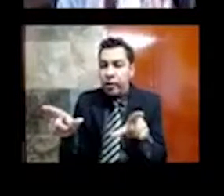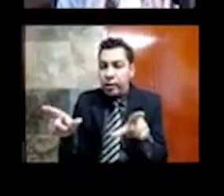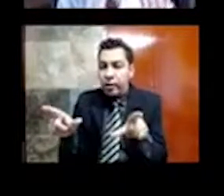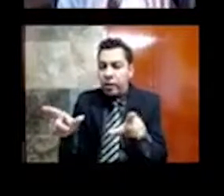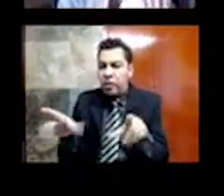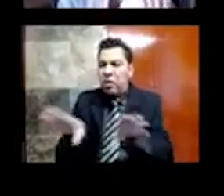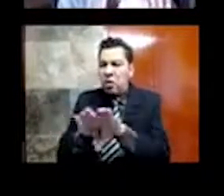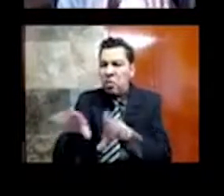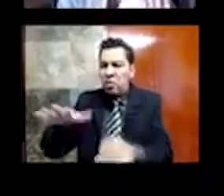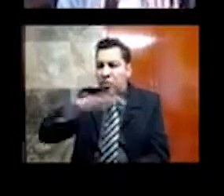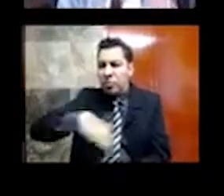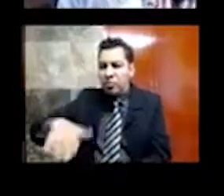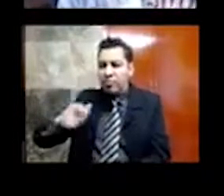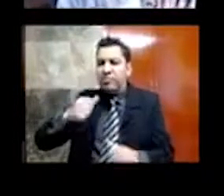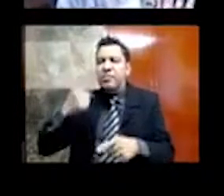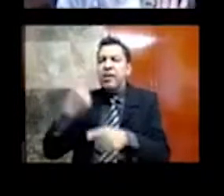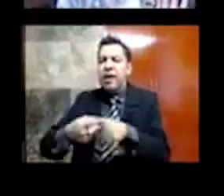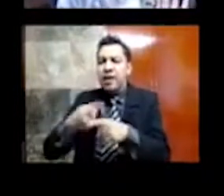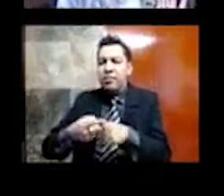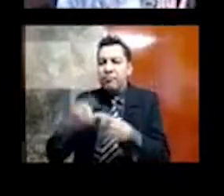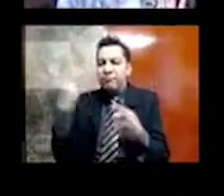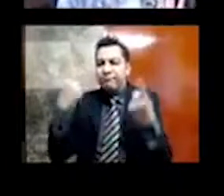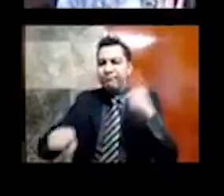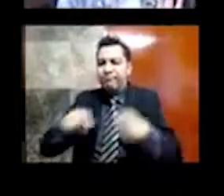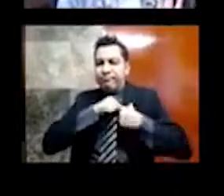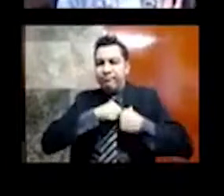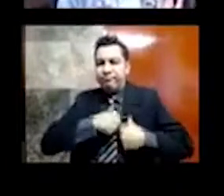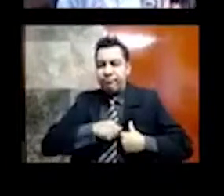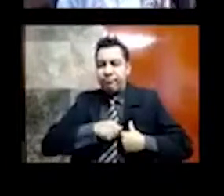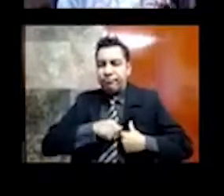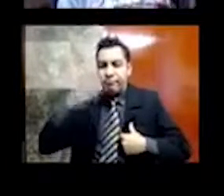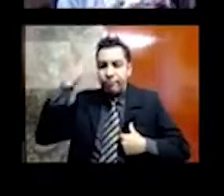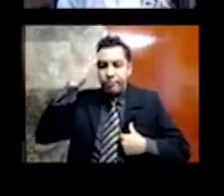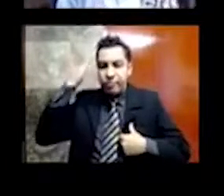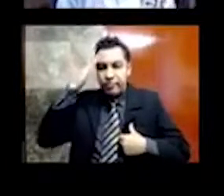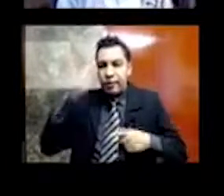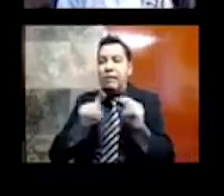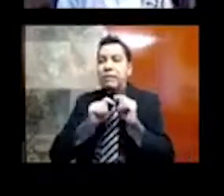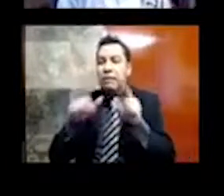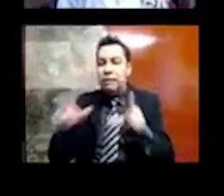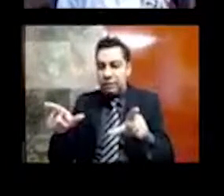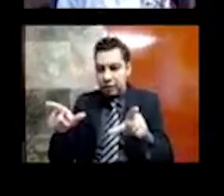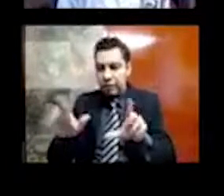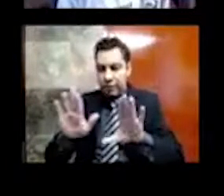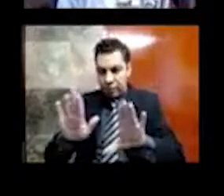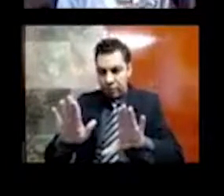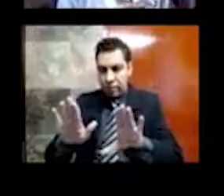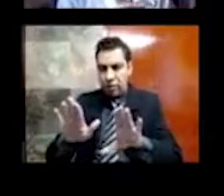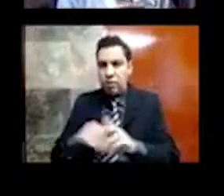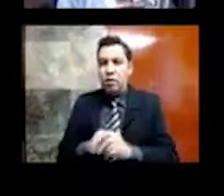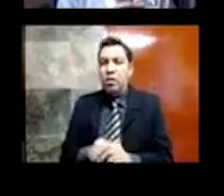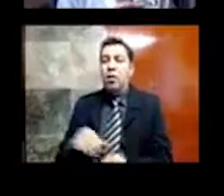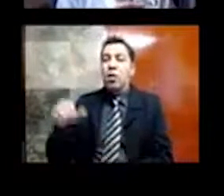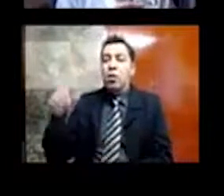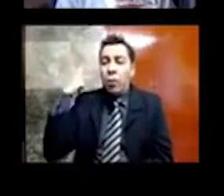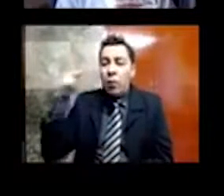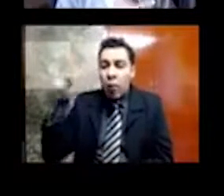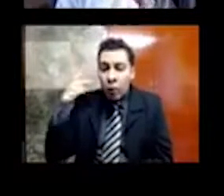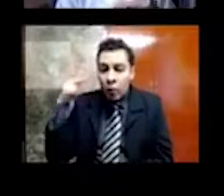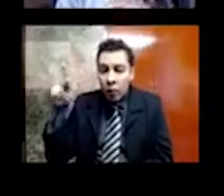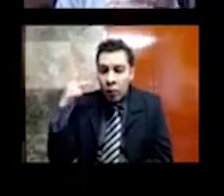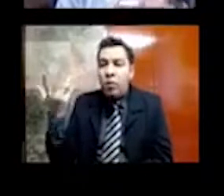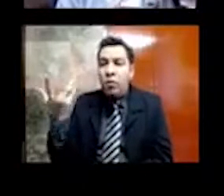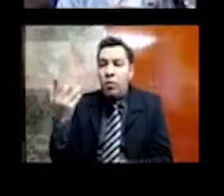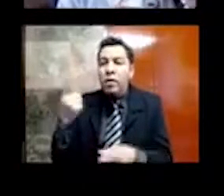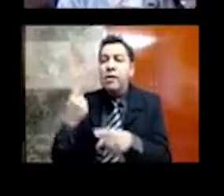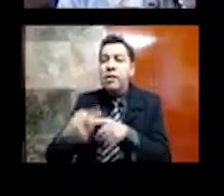Está dominada lo que es el estado de Tlaxcala actualmente. Tlaxcala, ¿no? Cholula, Huejotzingo y Tepeaca. Huejotzingo